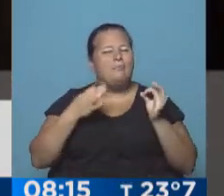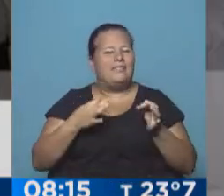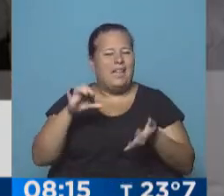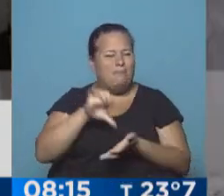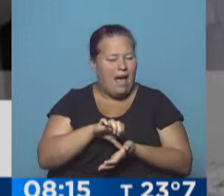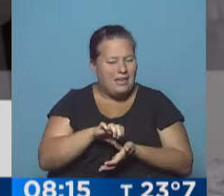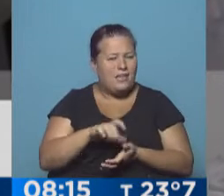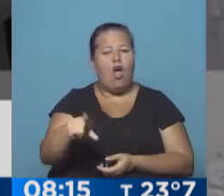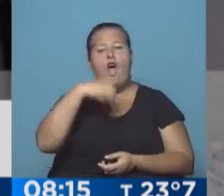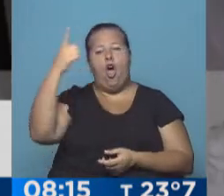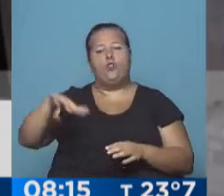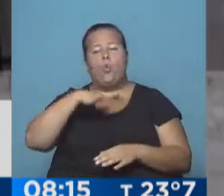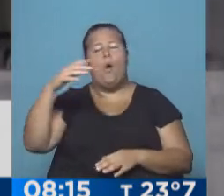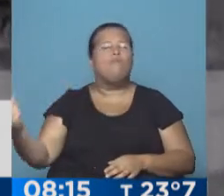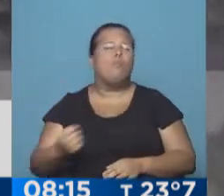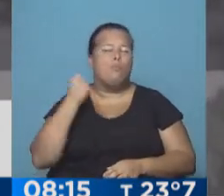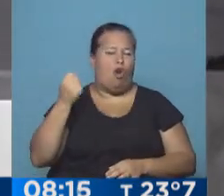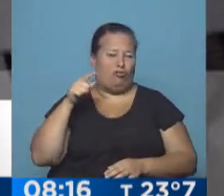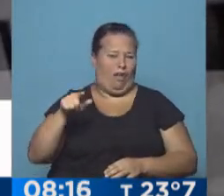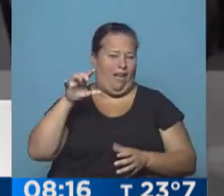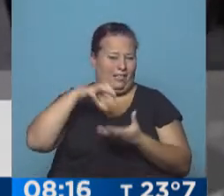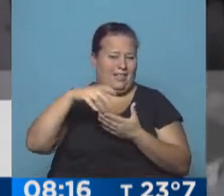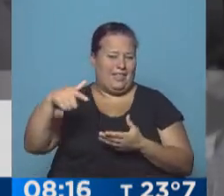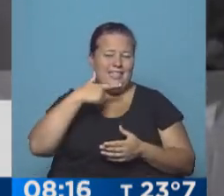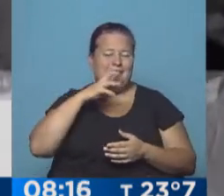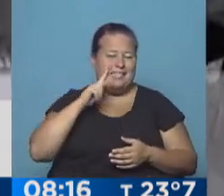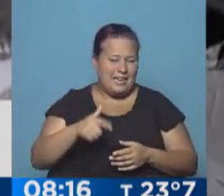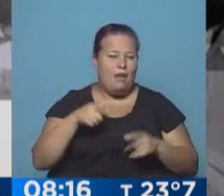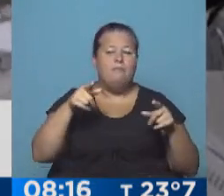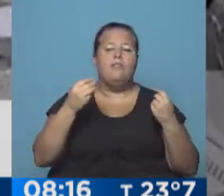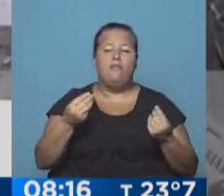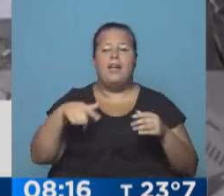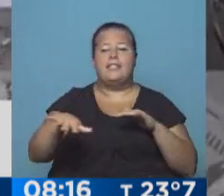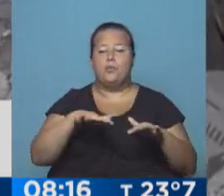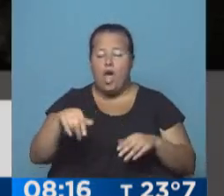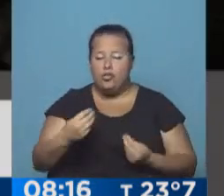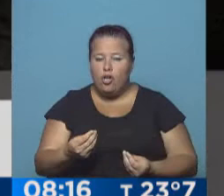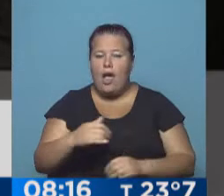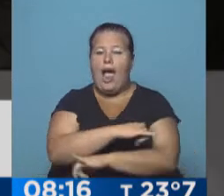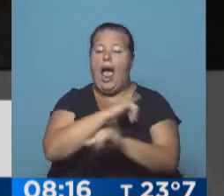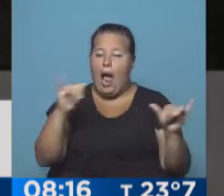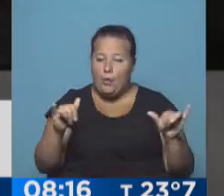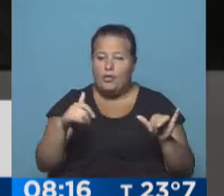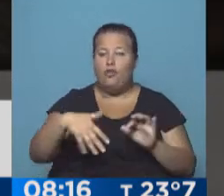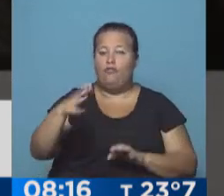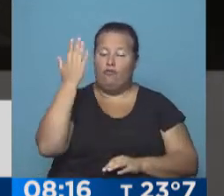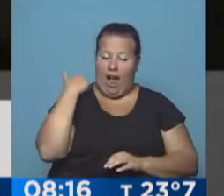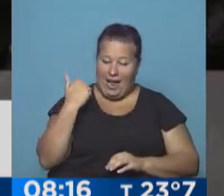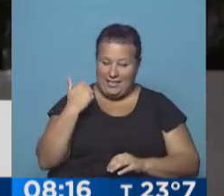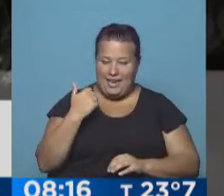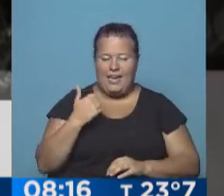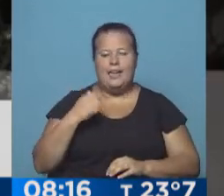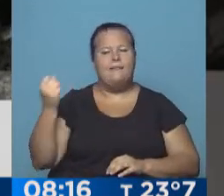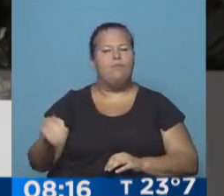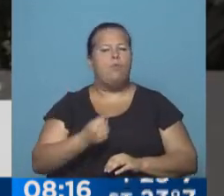y Homs, otro de los bastiones claves allí en Siria. Lo cierto es que esto se da en el marco de un anuncio que fue el día de ayer.